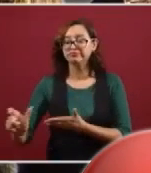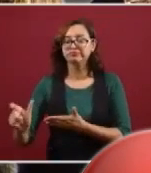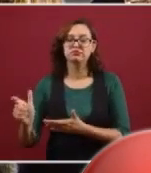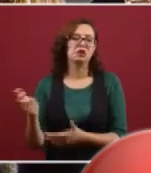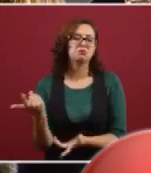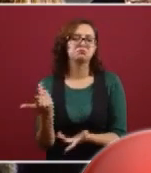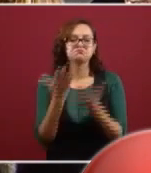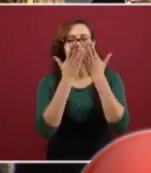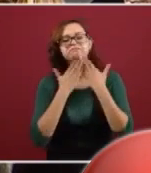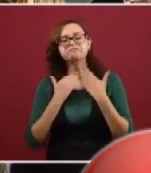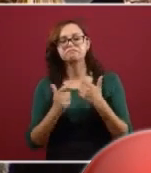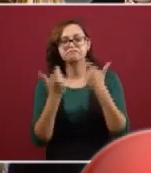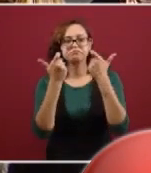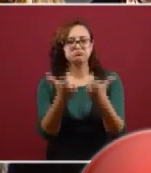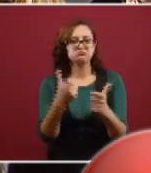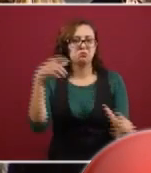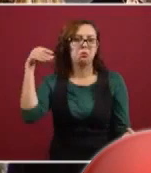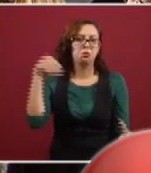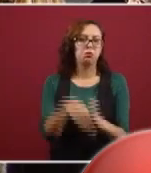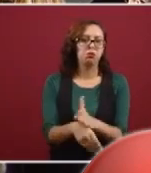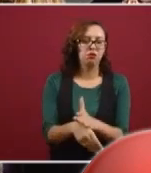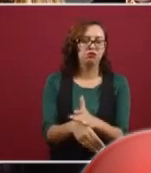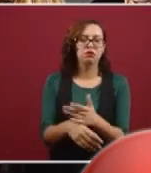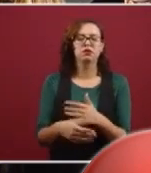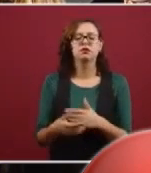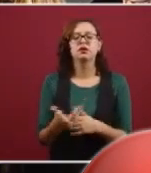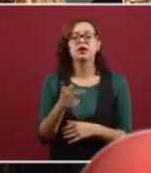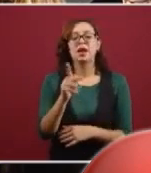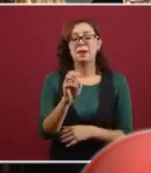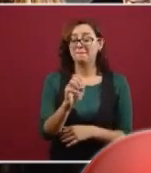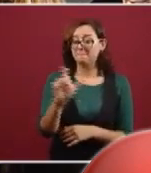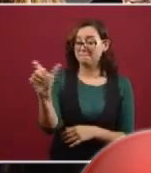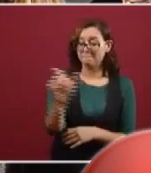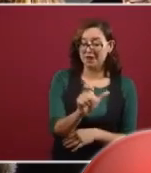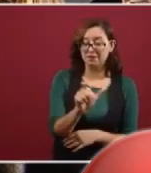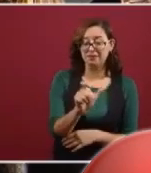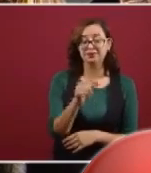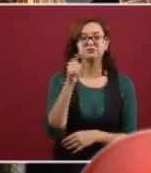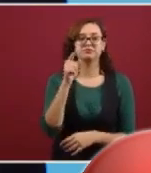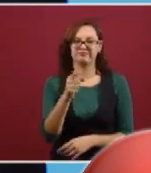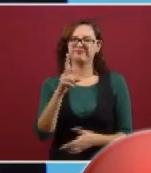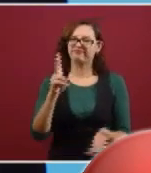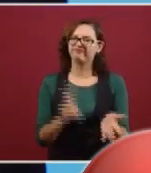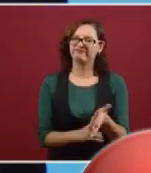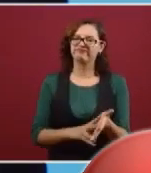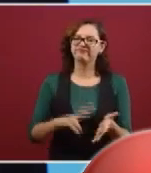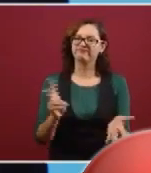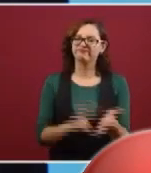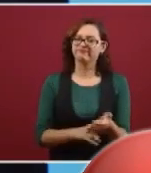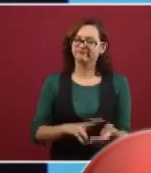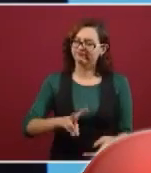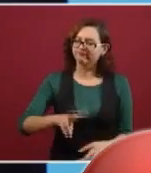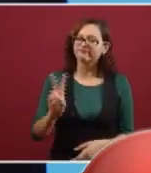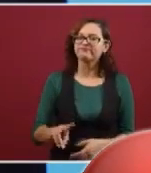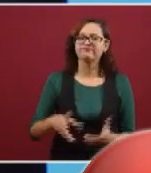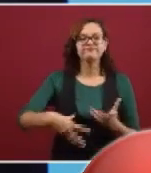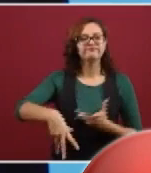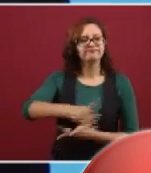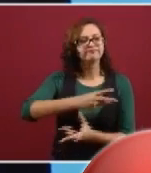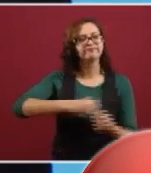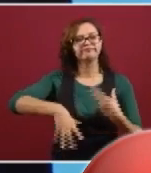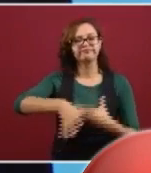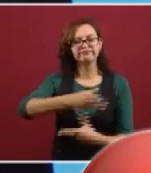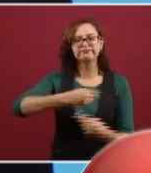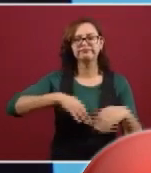Es importante enfatizar que Pemex es una empresa que genera valor. Si medimos la